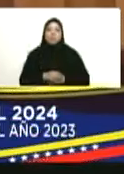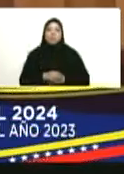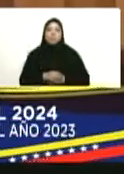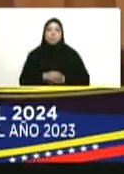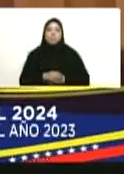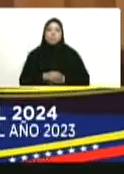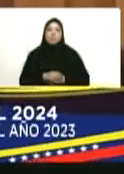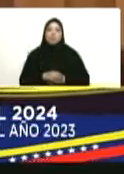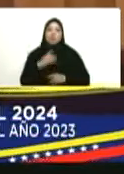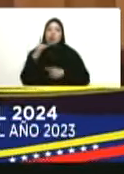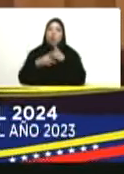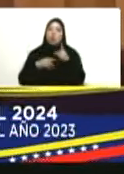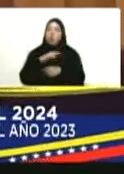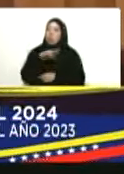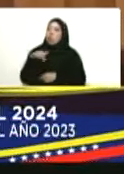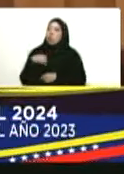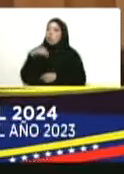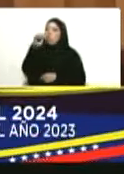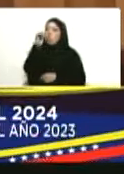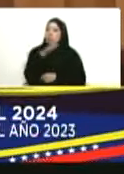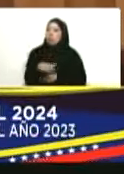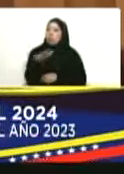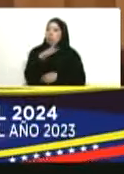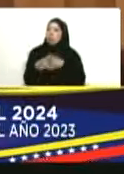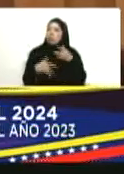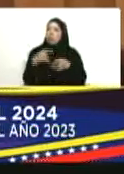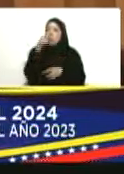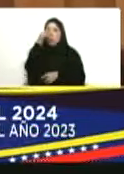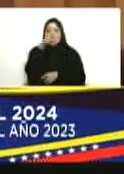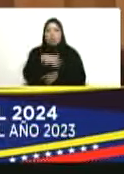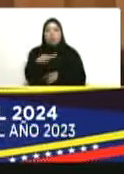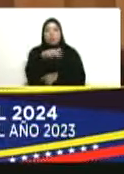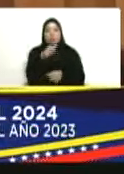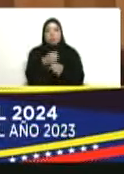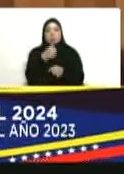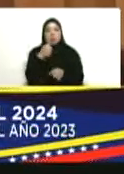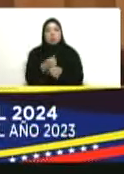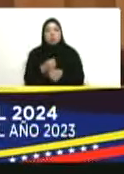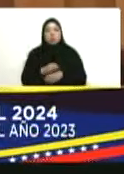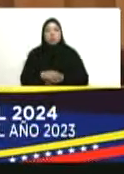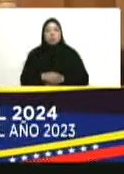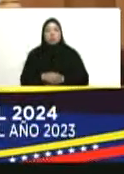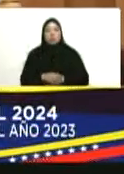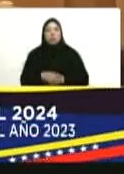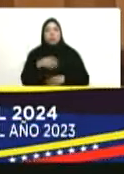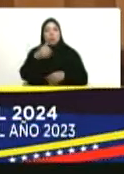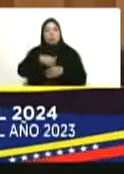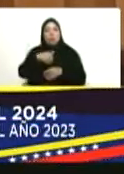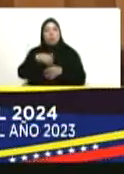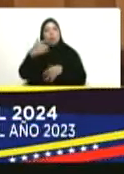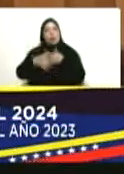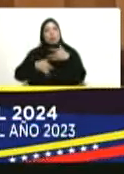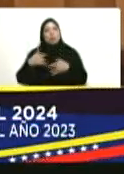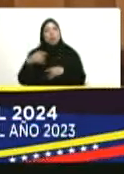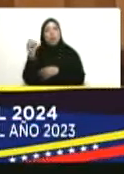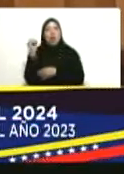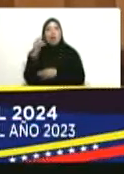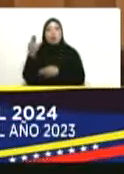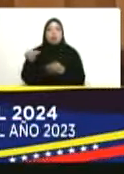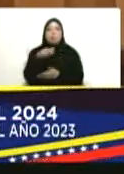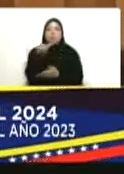El único poder elegido por el pueblo en voto, en elecciones, la Asamblea